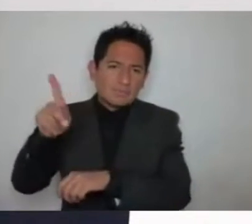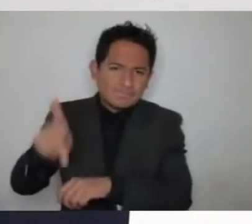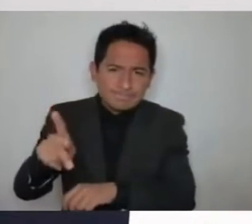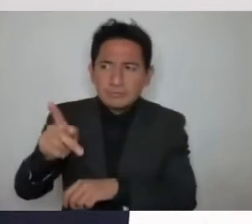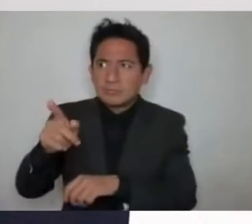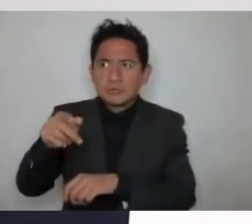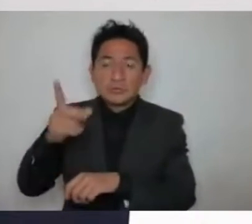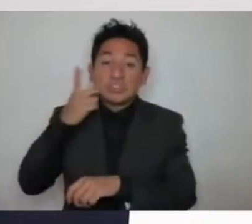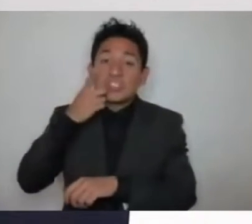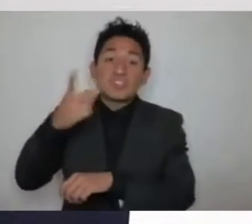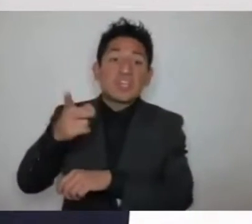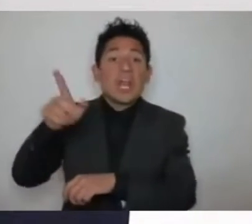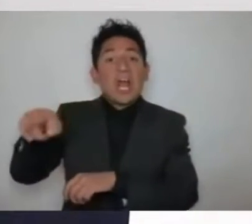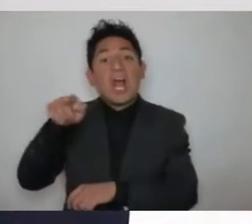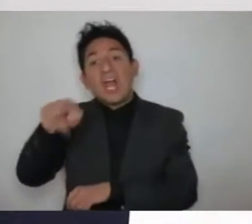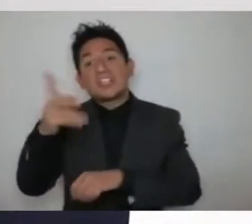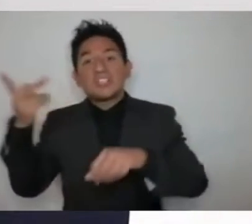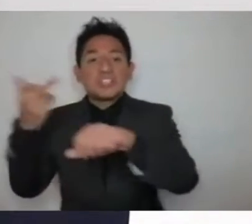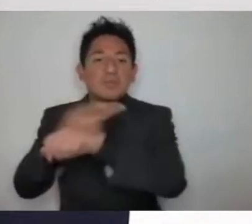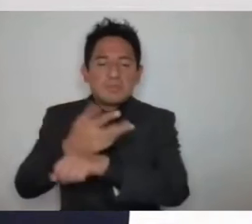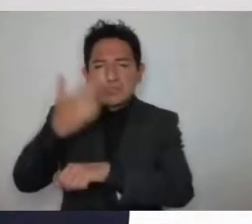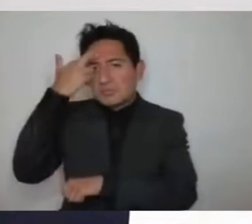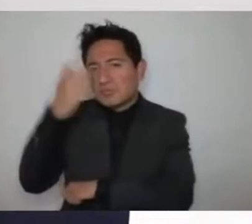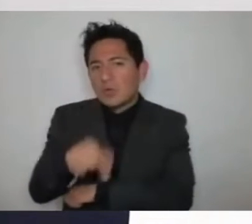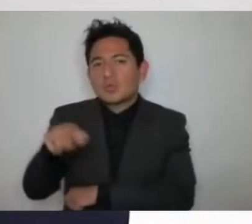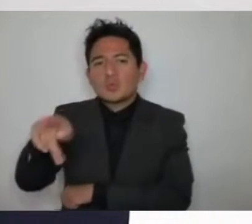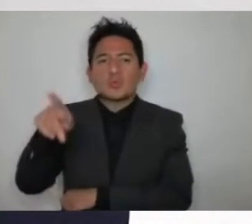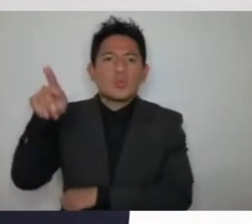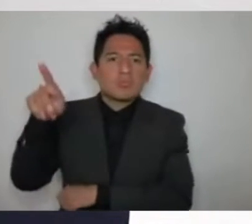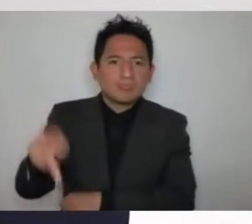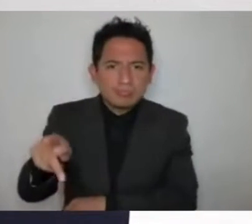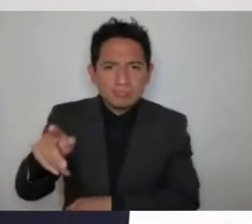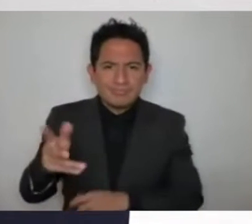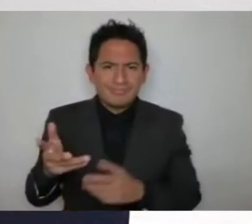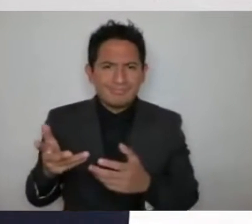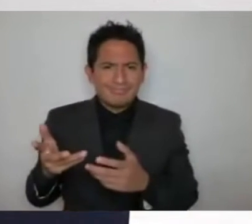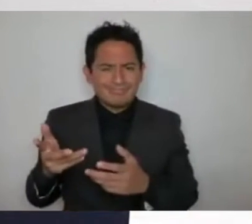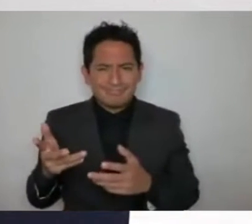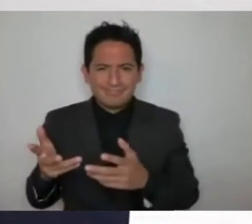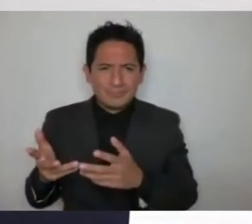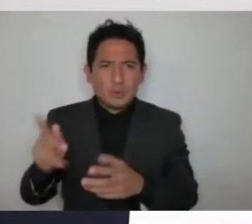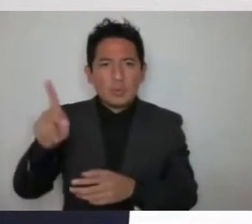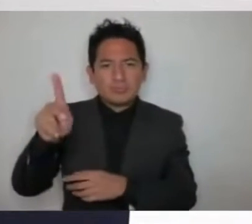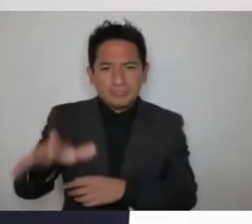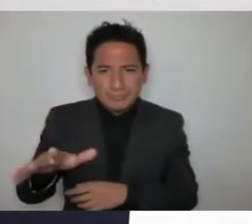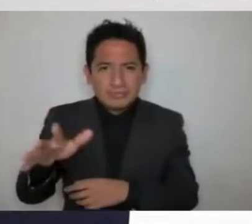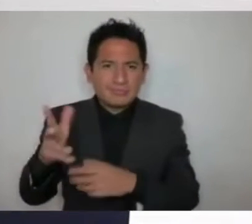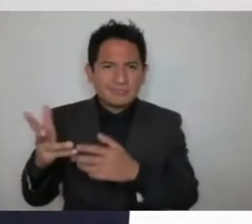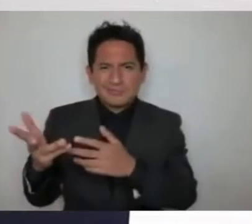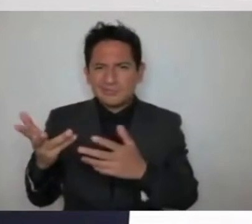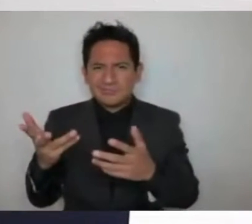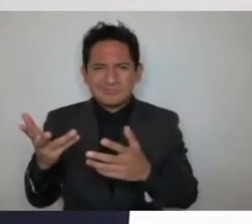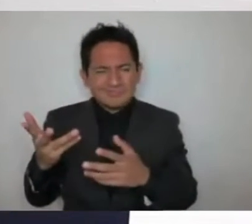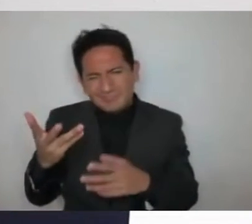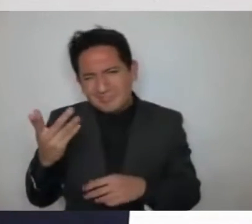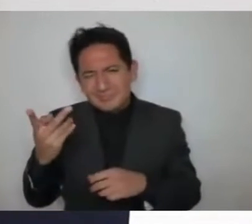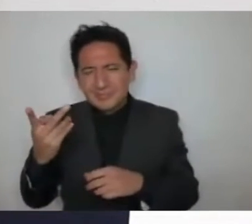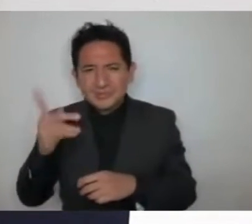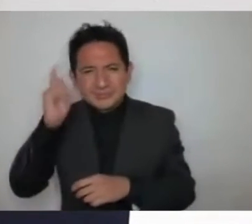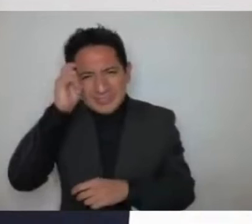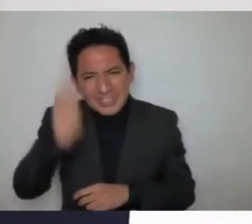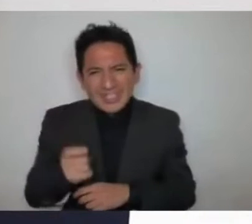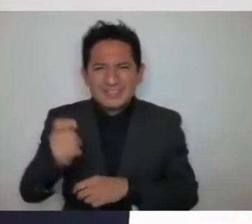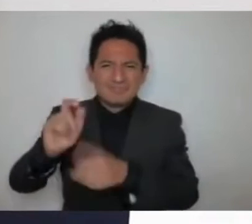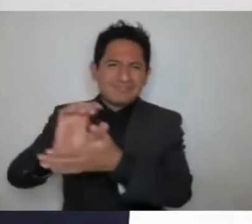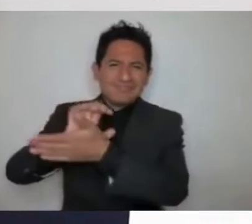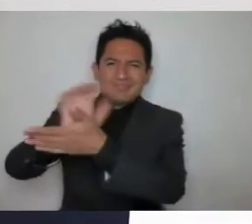cuenta de que estos actos de tortura o de trato crin humano degradante están asociados muchas veces también con una finalidad discriminatoria y en